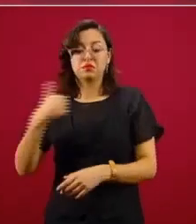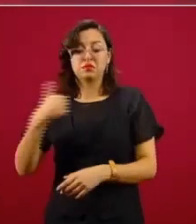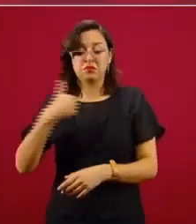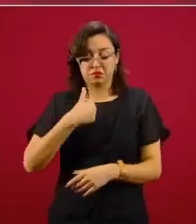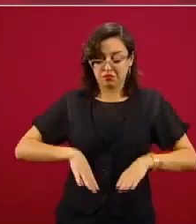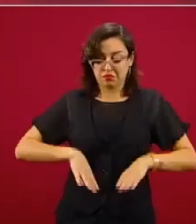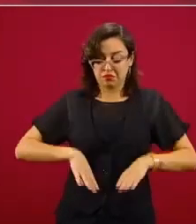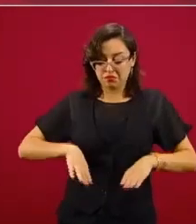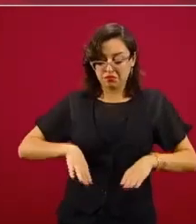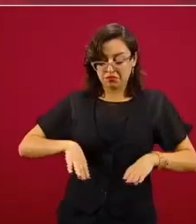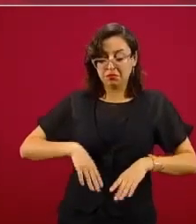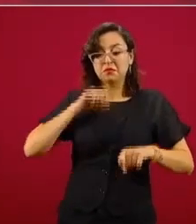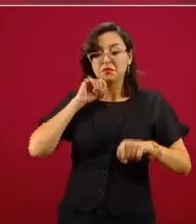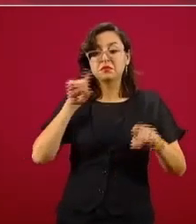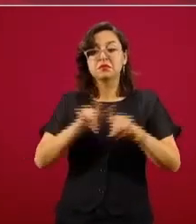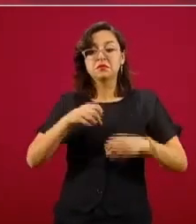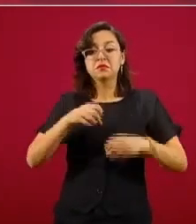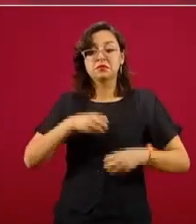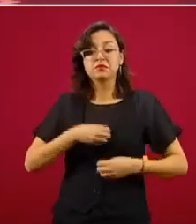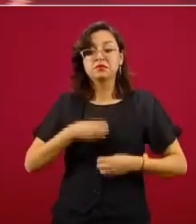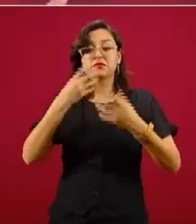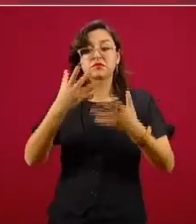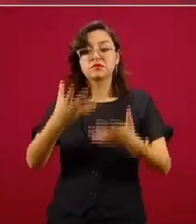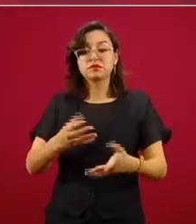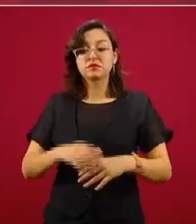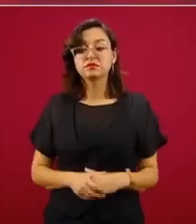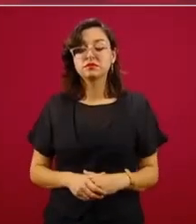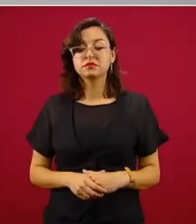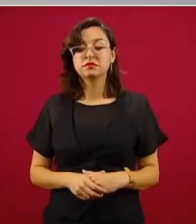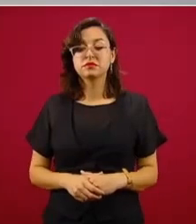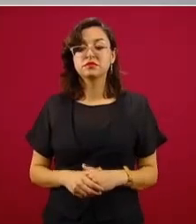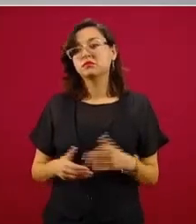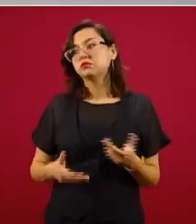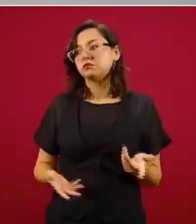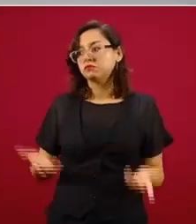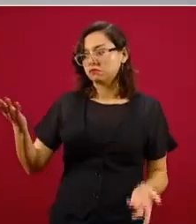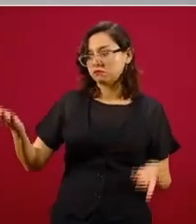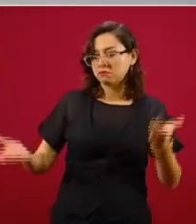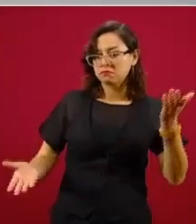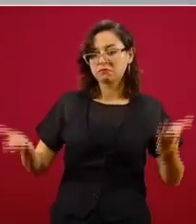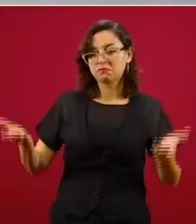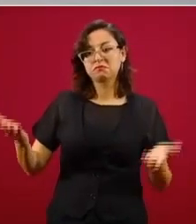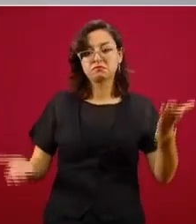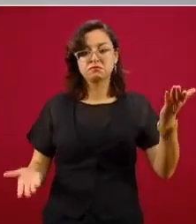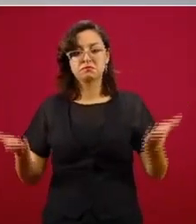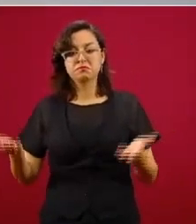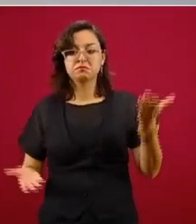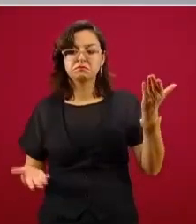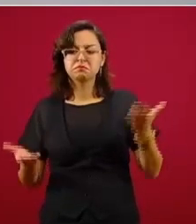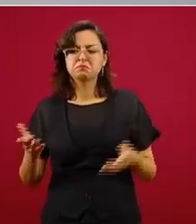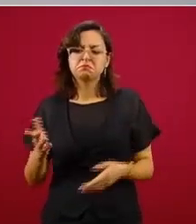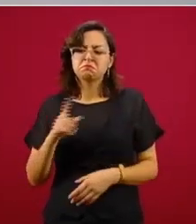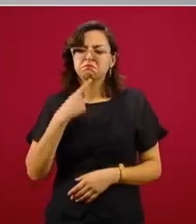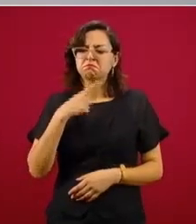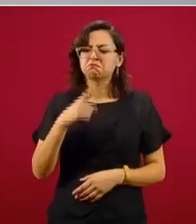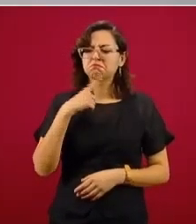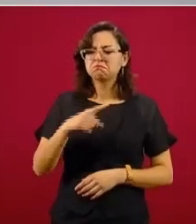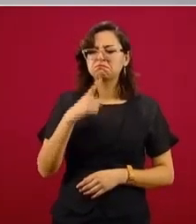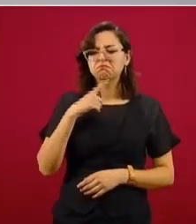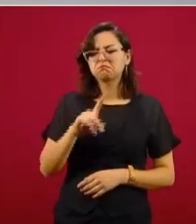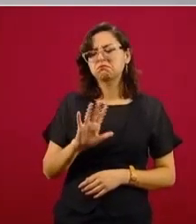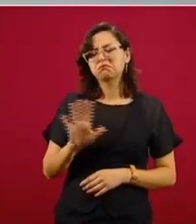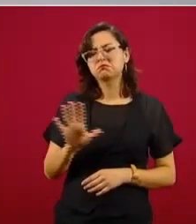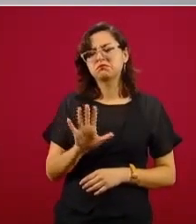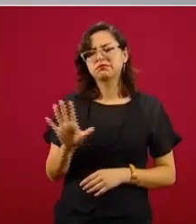de réplica. O sea, entonces ahí nos vamos y no hay que quejarse, ¿no? O